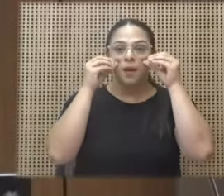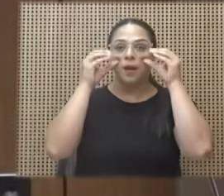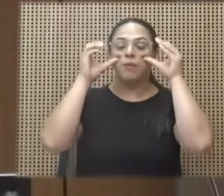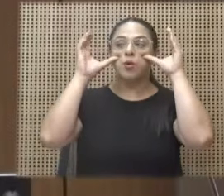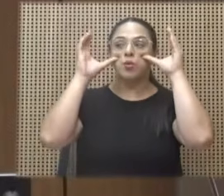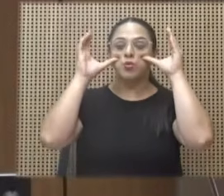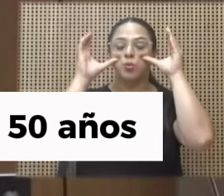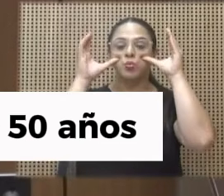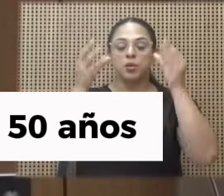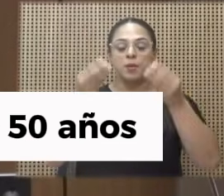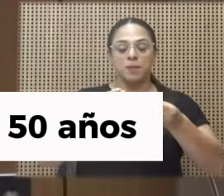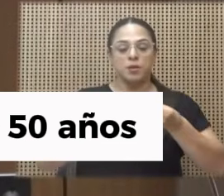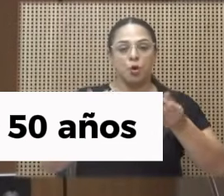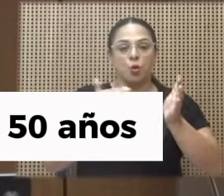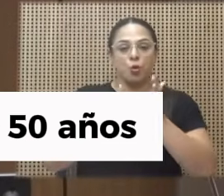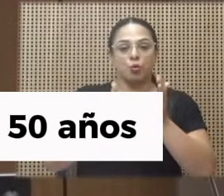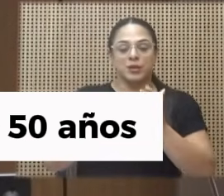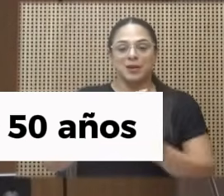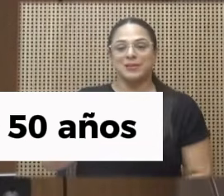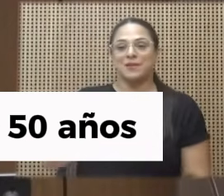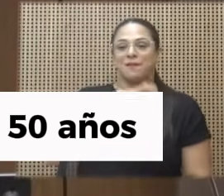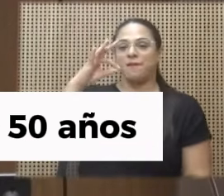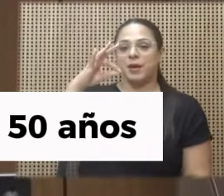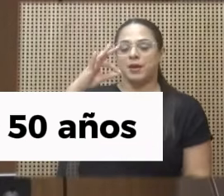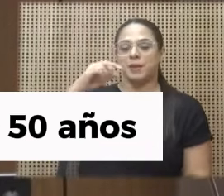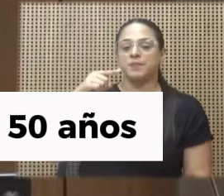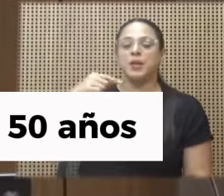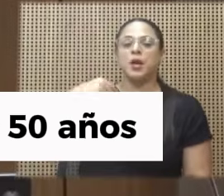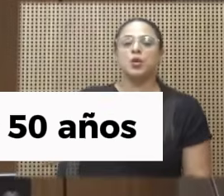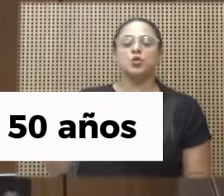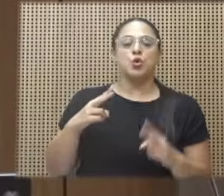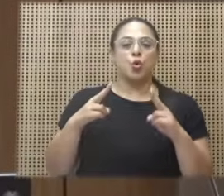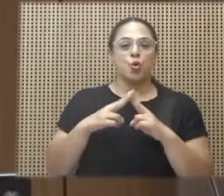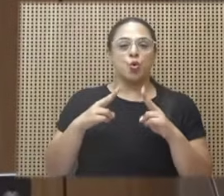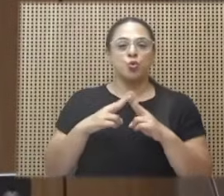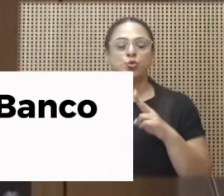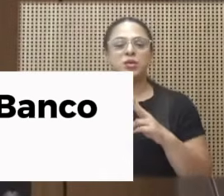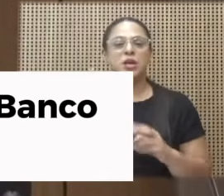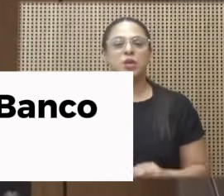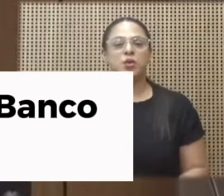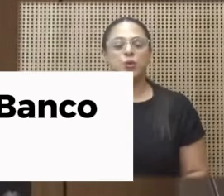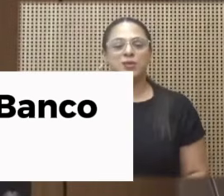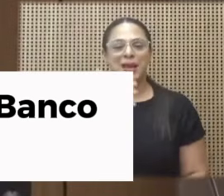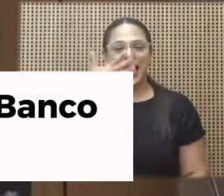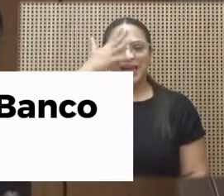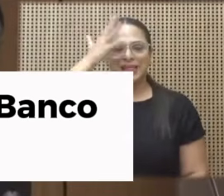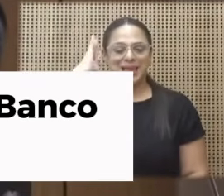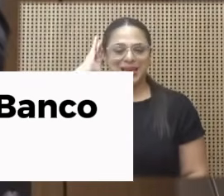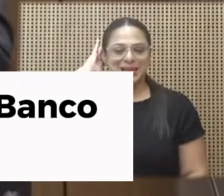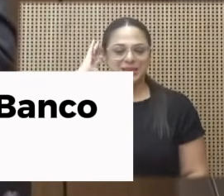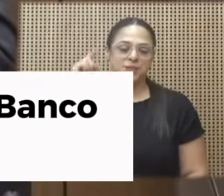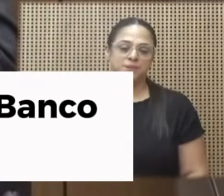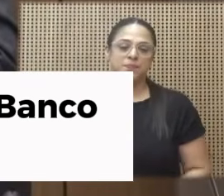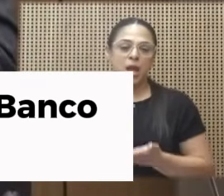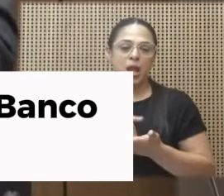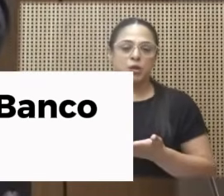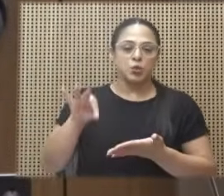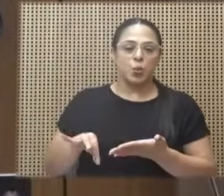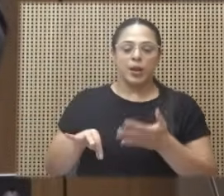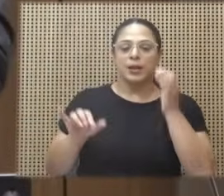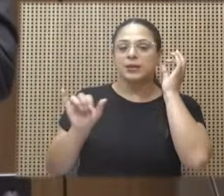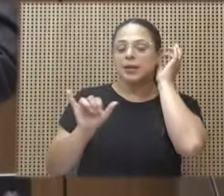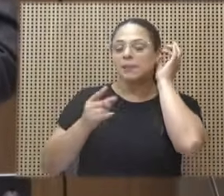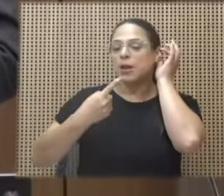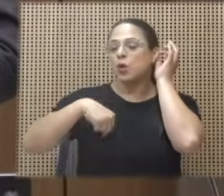patria. Lo conocí en Atenas y en la escuela hace 50 años. Compartimos responsabilidades en el Banco